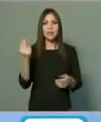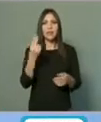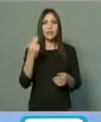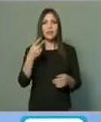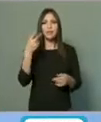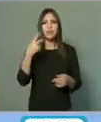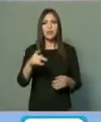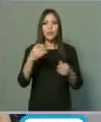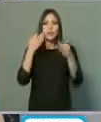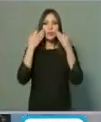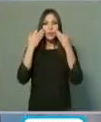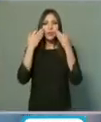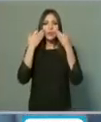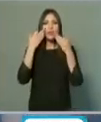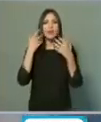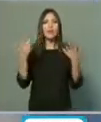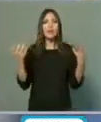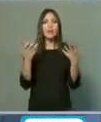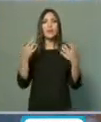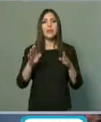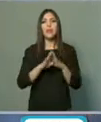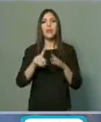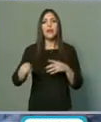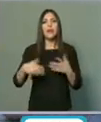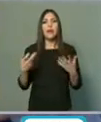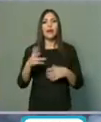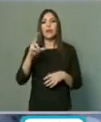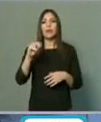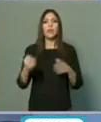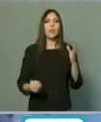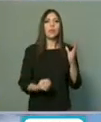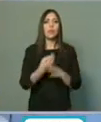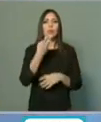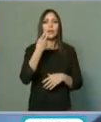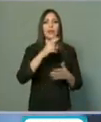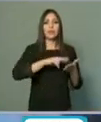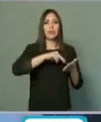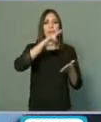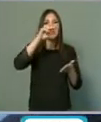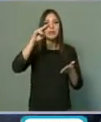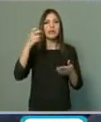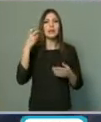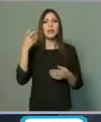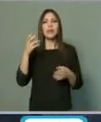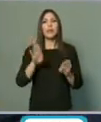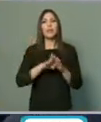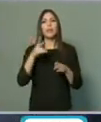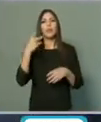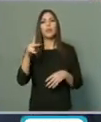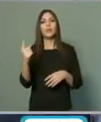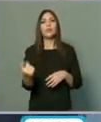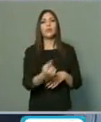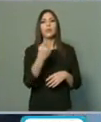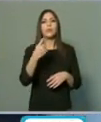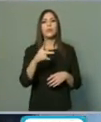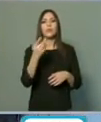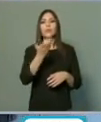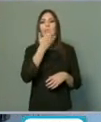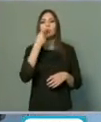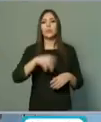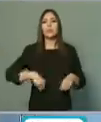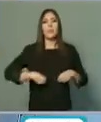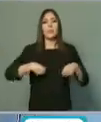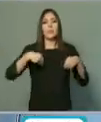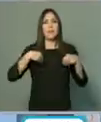que hacemos no es nuevo, No, ¿no? absolutamente. O sea, estas pinturas que hablan como de esta cotidianidad de este pueblo, ¿no? Sí,